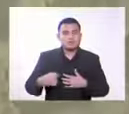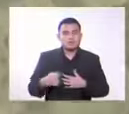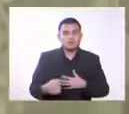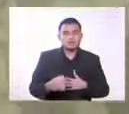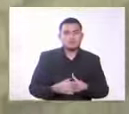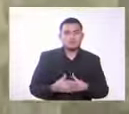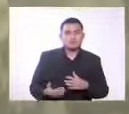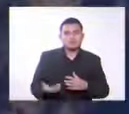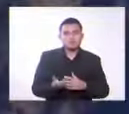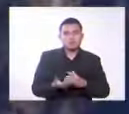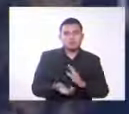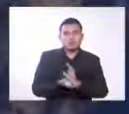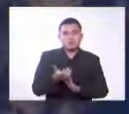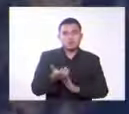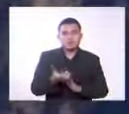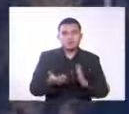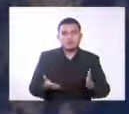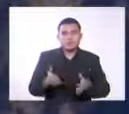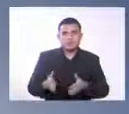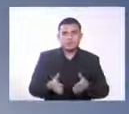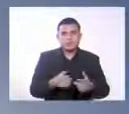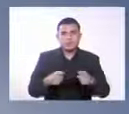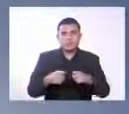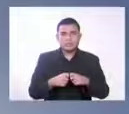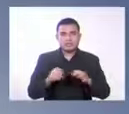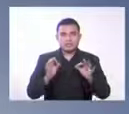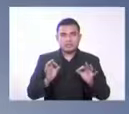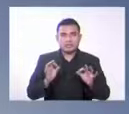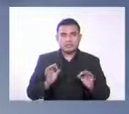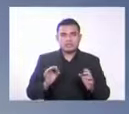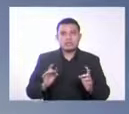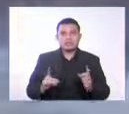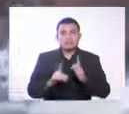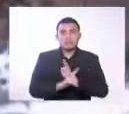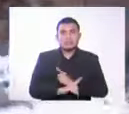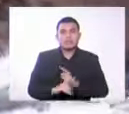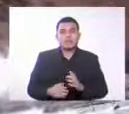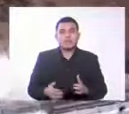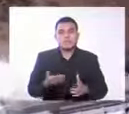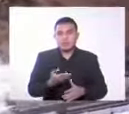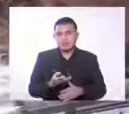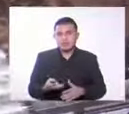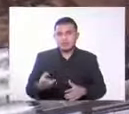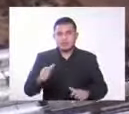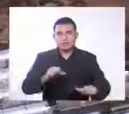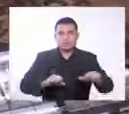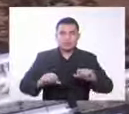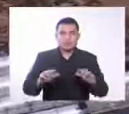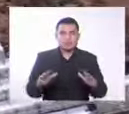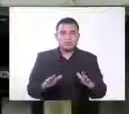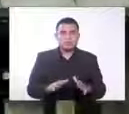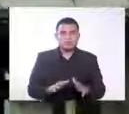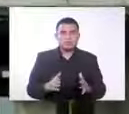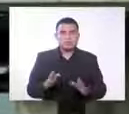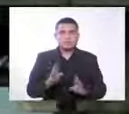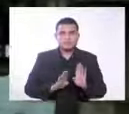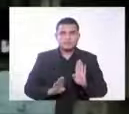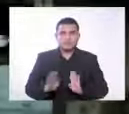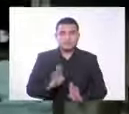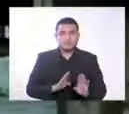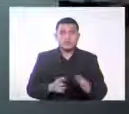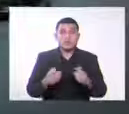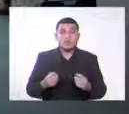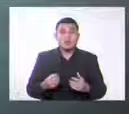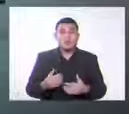el camino de desarrollar energías limpias, renovables y materiales biodegradables, podemos mejorar la manera como procesamos la